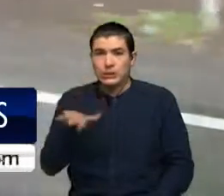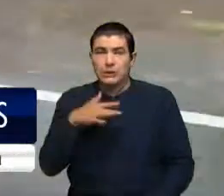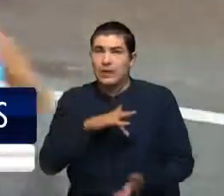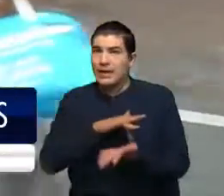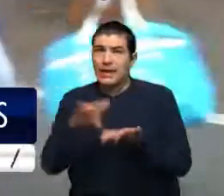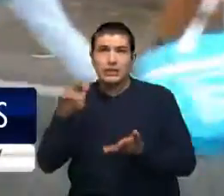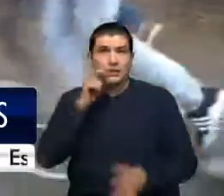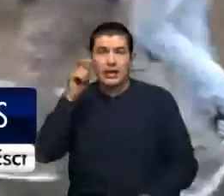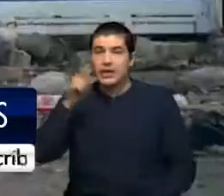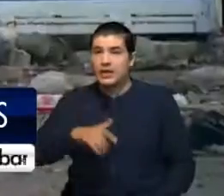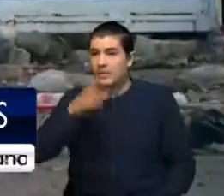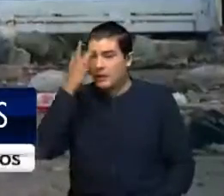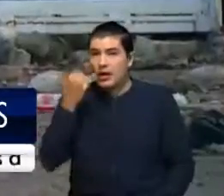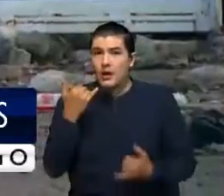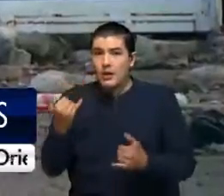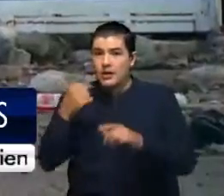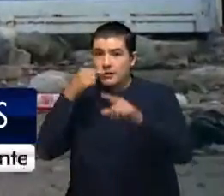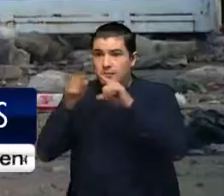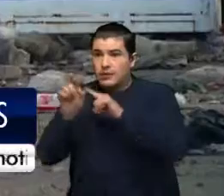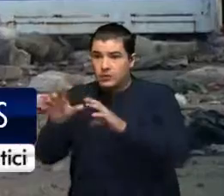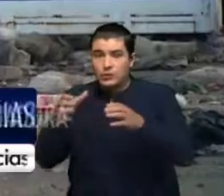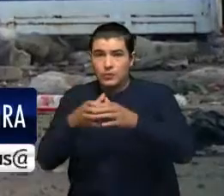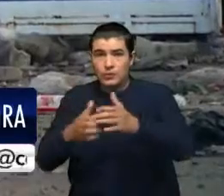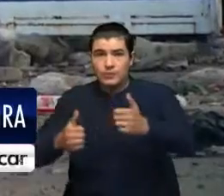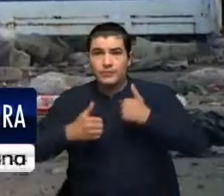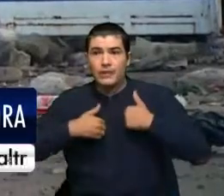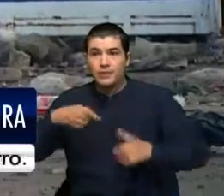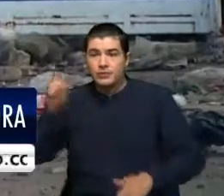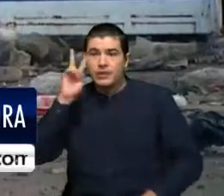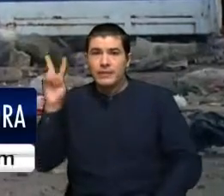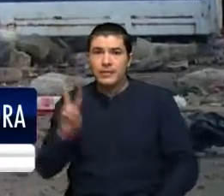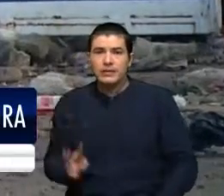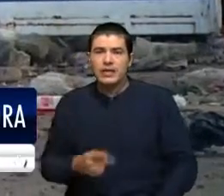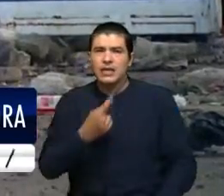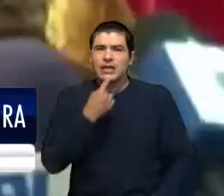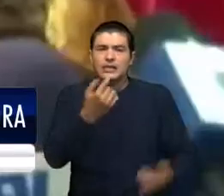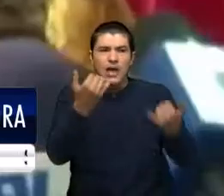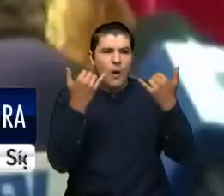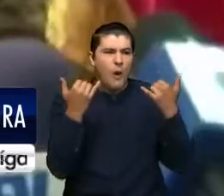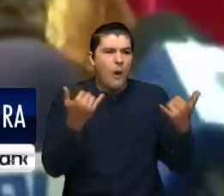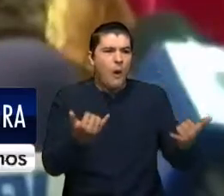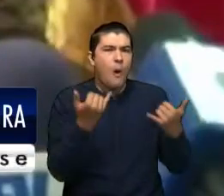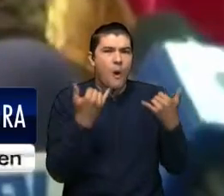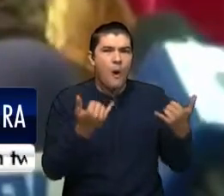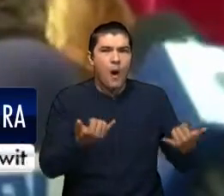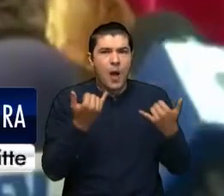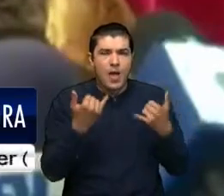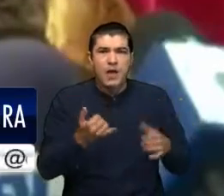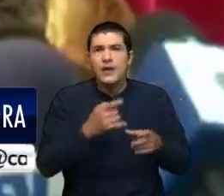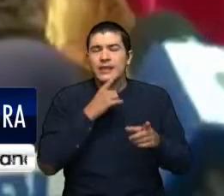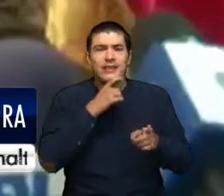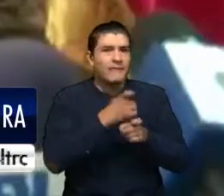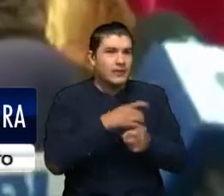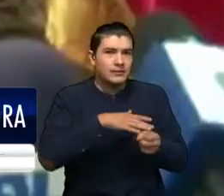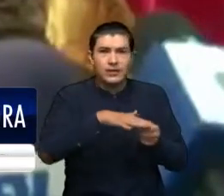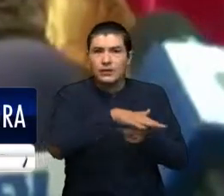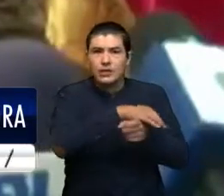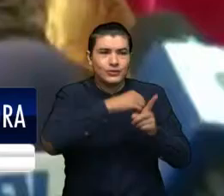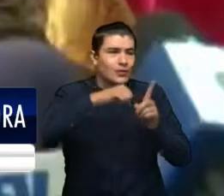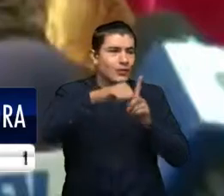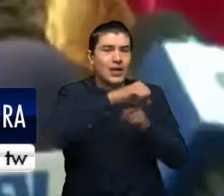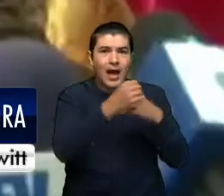emergencia humanitaria y envió un mensaje a las fuerzas militares de ese país. Hoy han pasado de una crisis humanitaria a